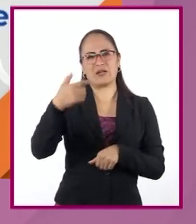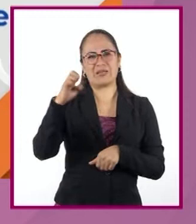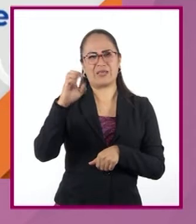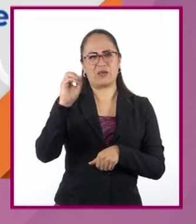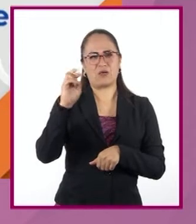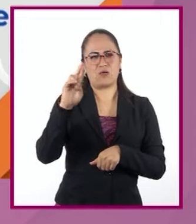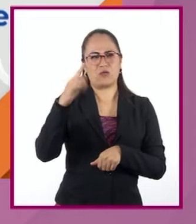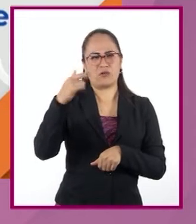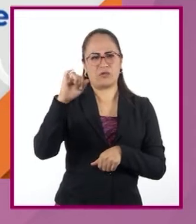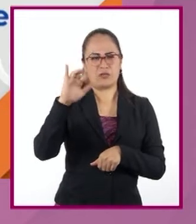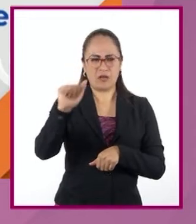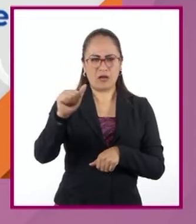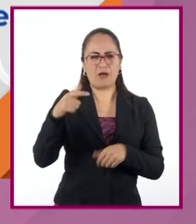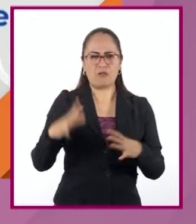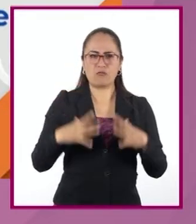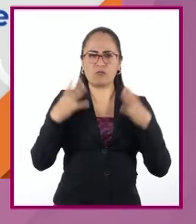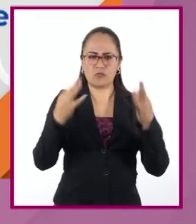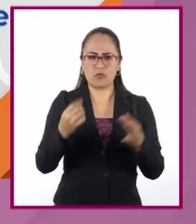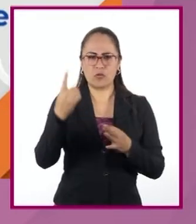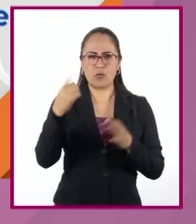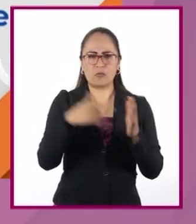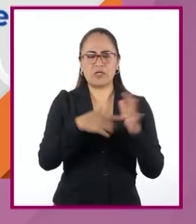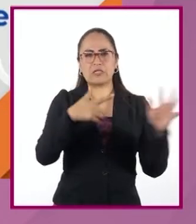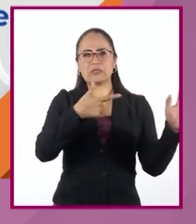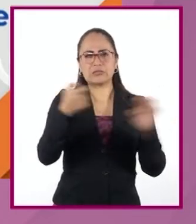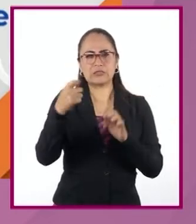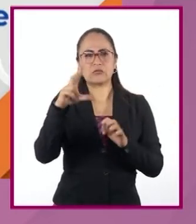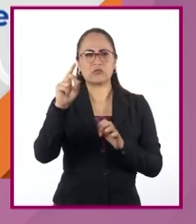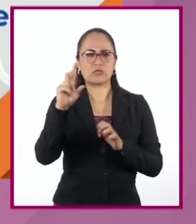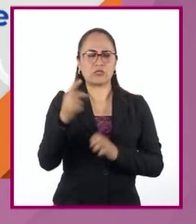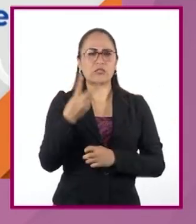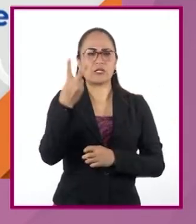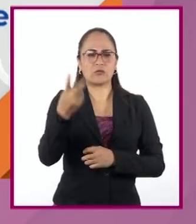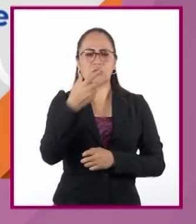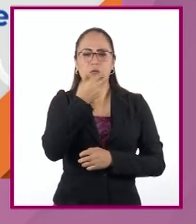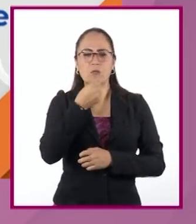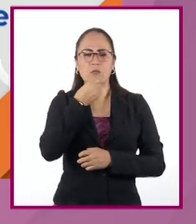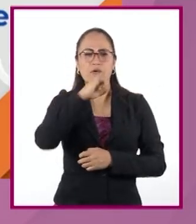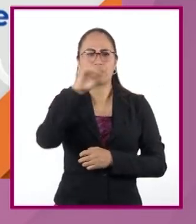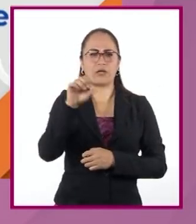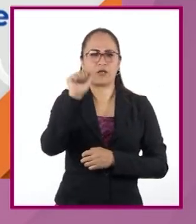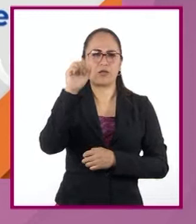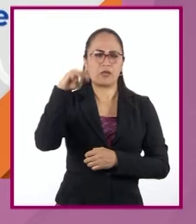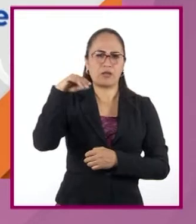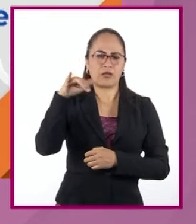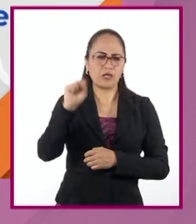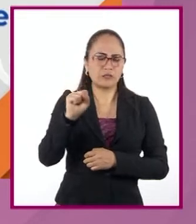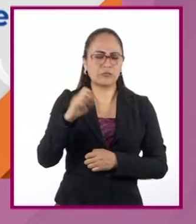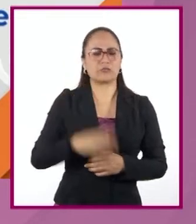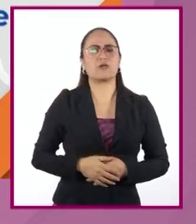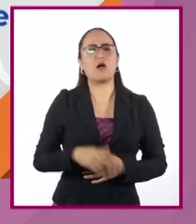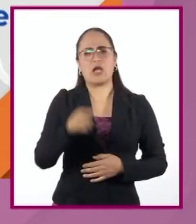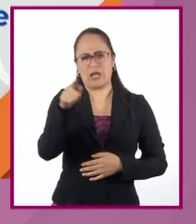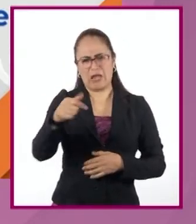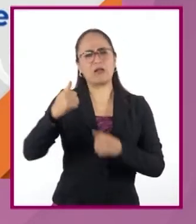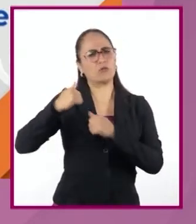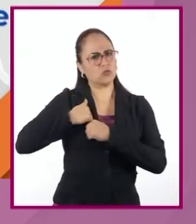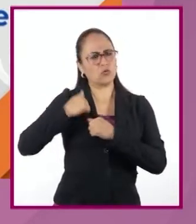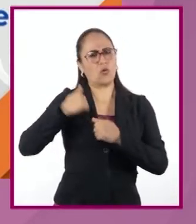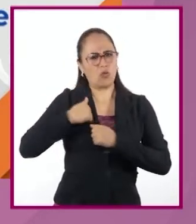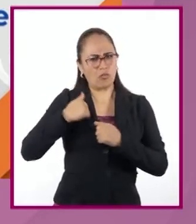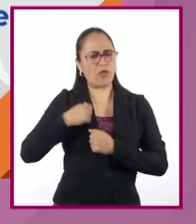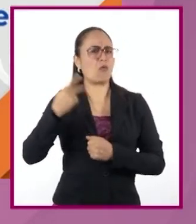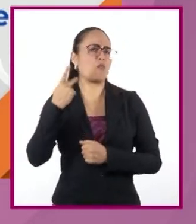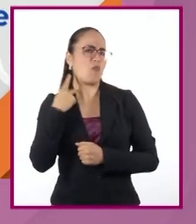fue fundada en 1732 por James Oglethorpe, un soldado,